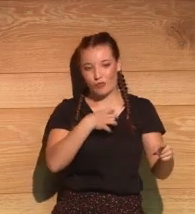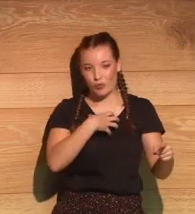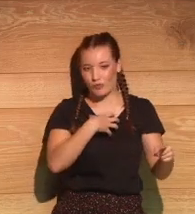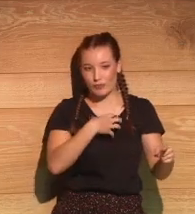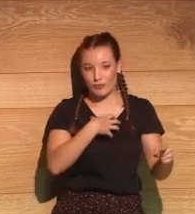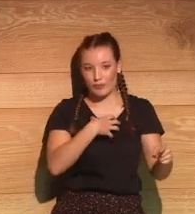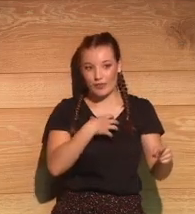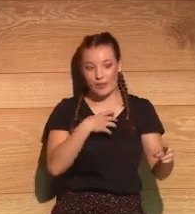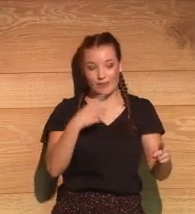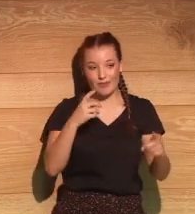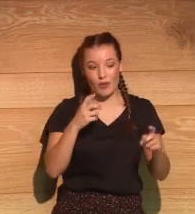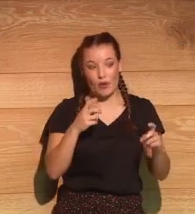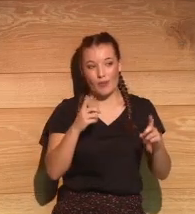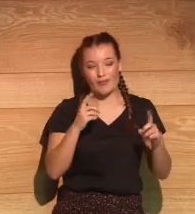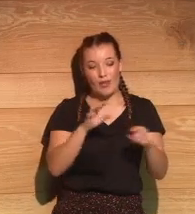que podamos hacerlo.